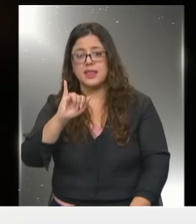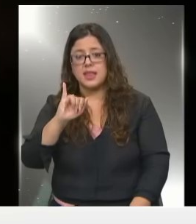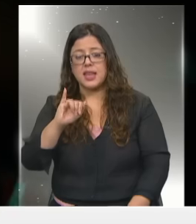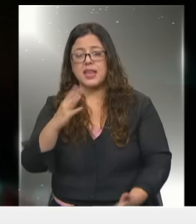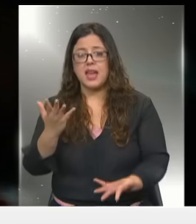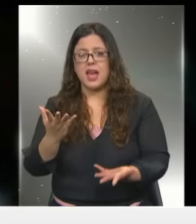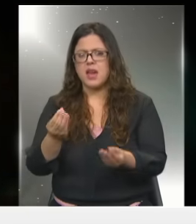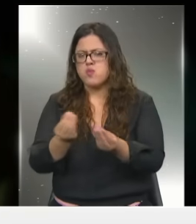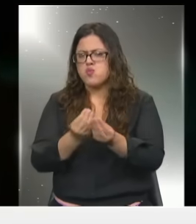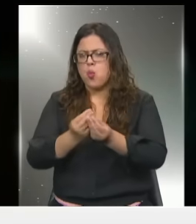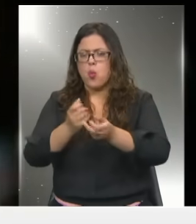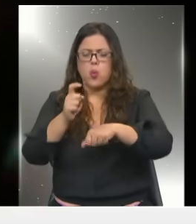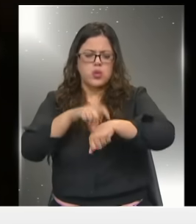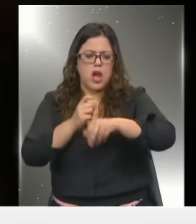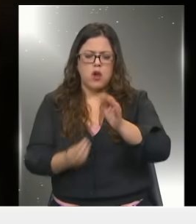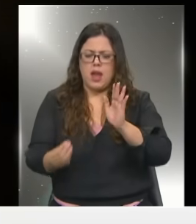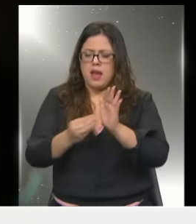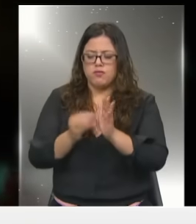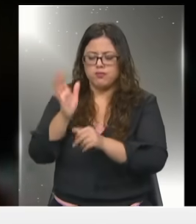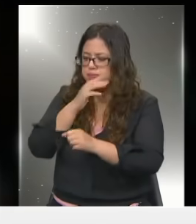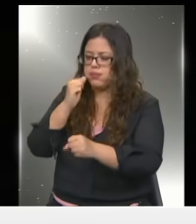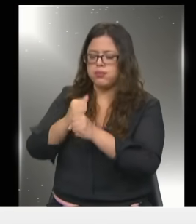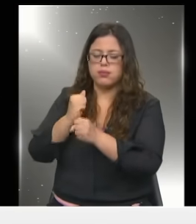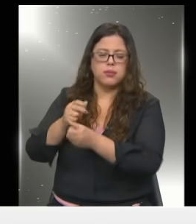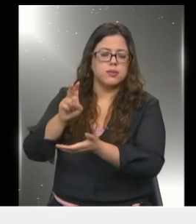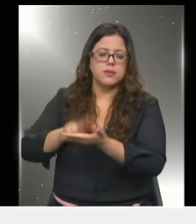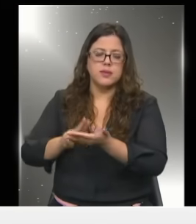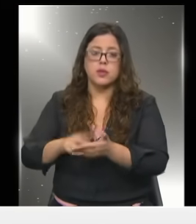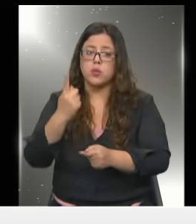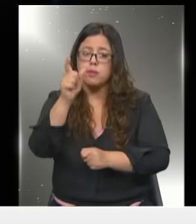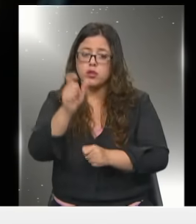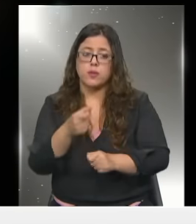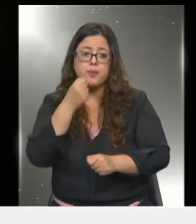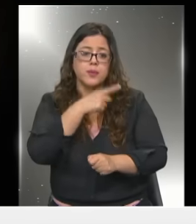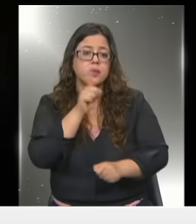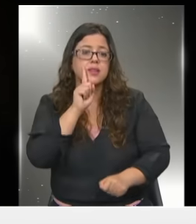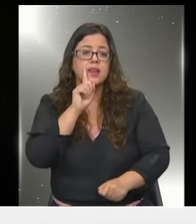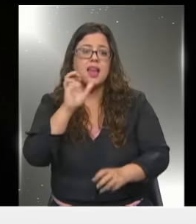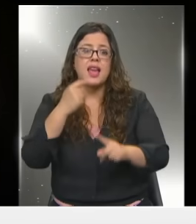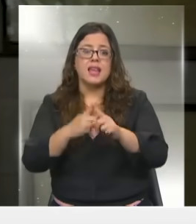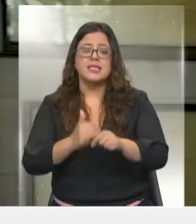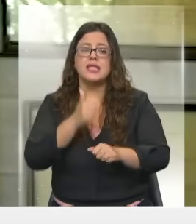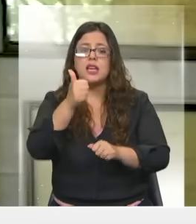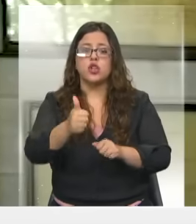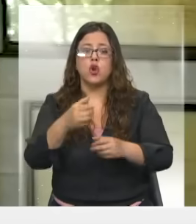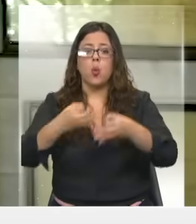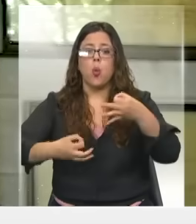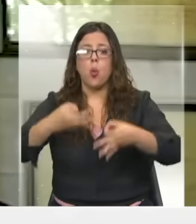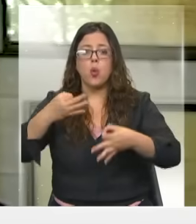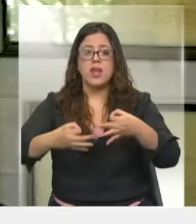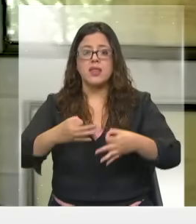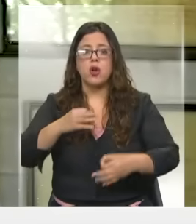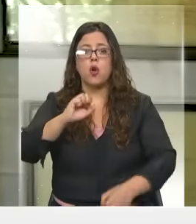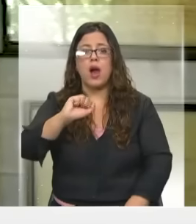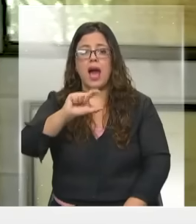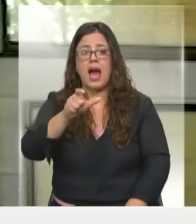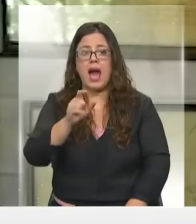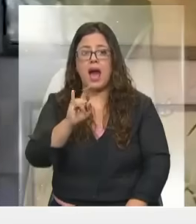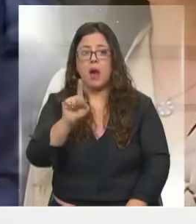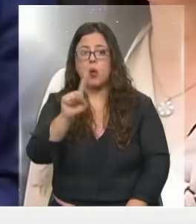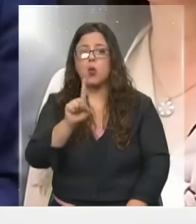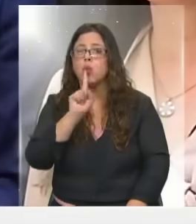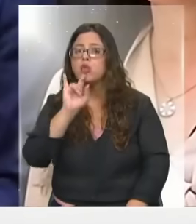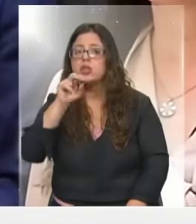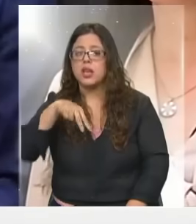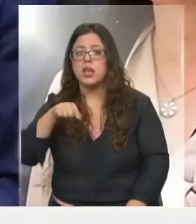cientos de horas extra que no se habrían trabajado. Uno de los acusados es el exdirector jurídico Agustín Romero,